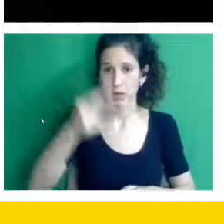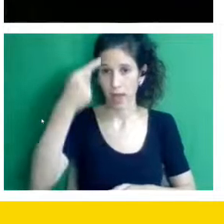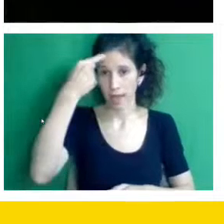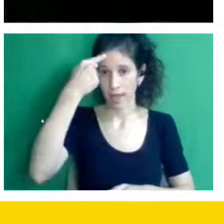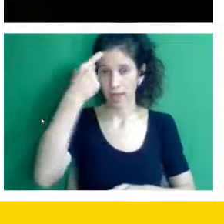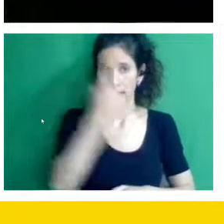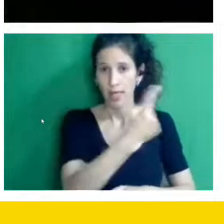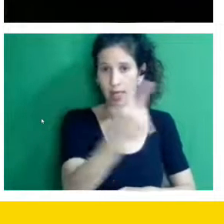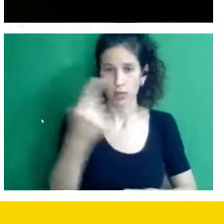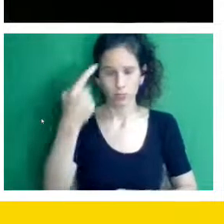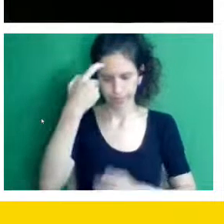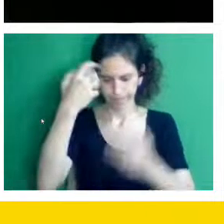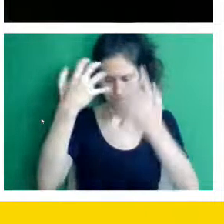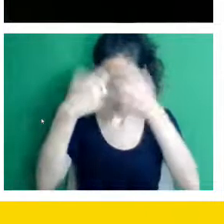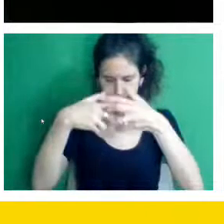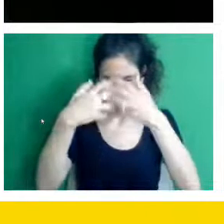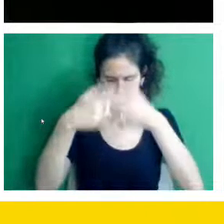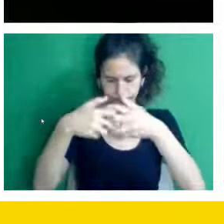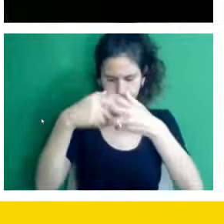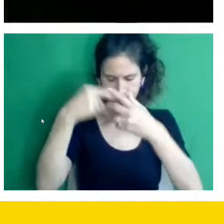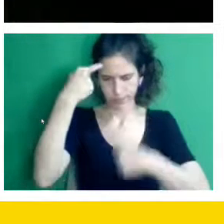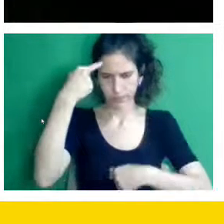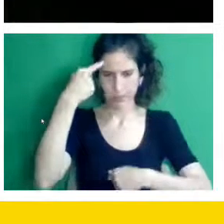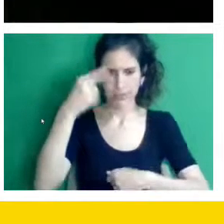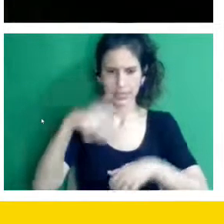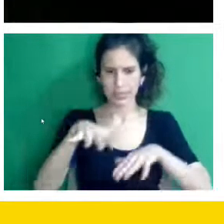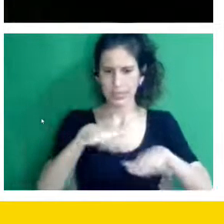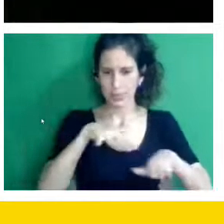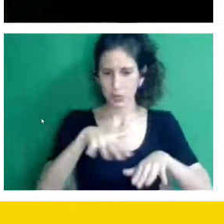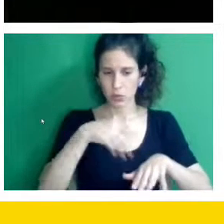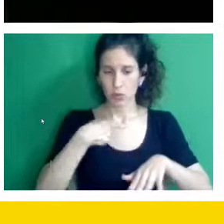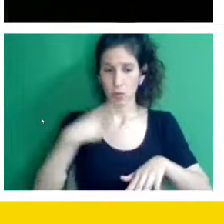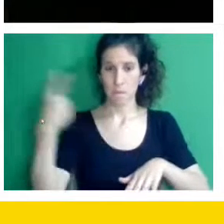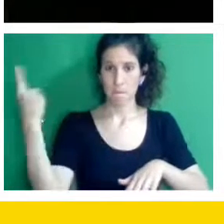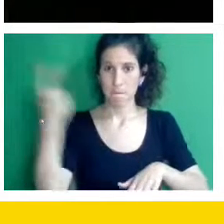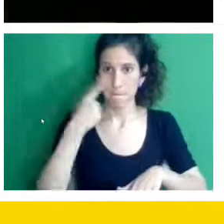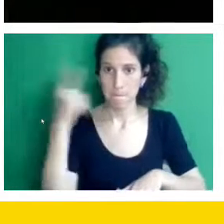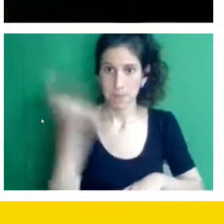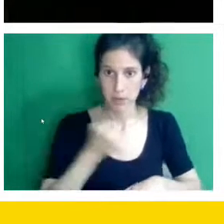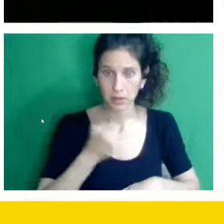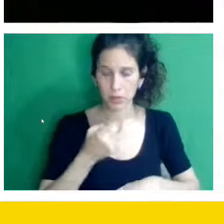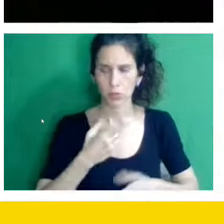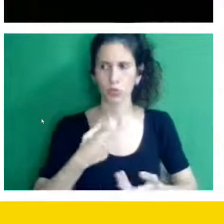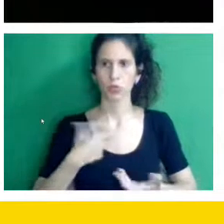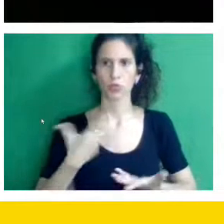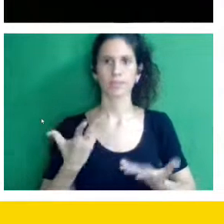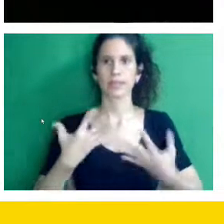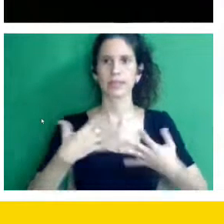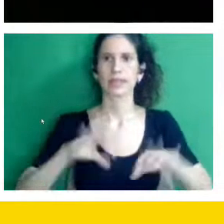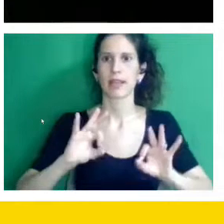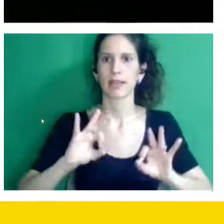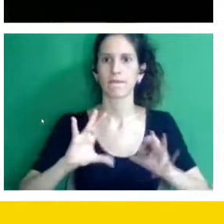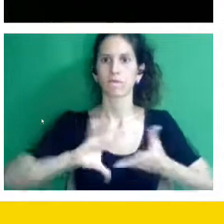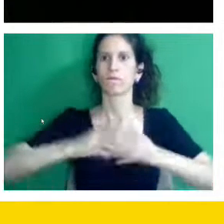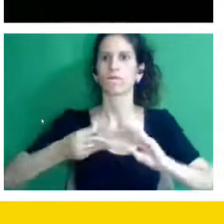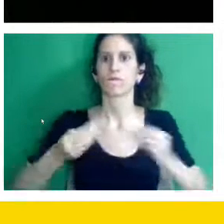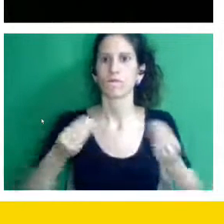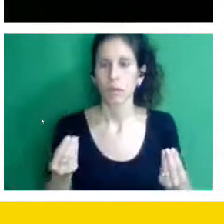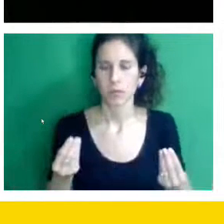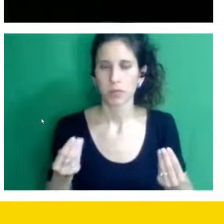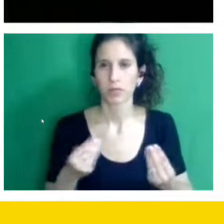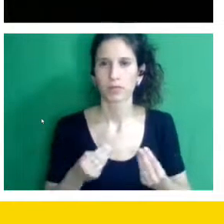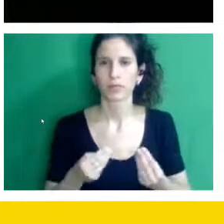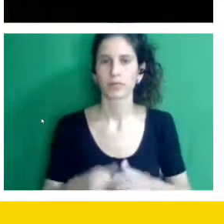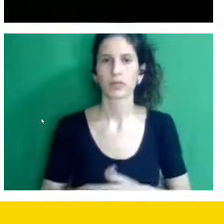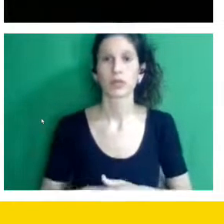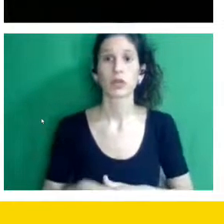esto y cuán catastrófico sea es si sucede. Y si es así, ¿qué es lo que yo voy a hacer? Y eso